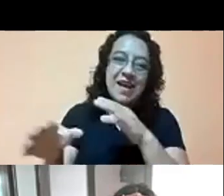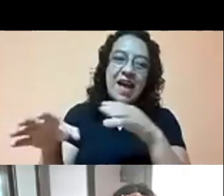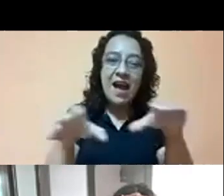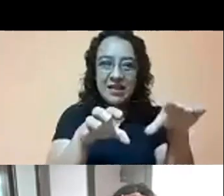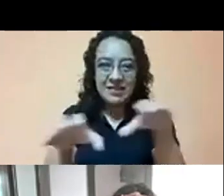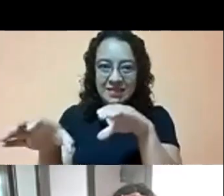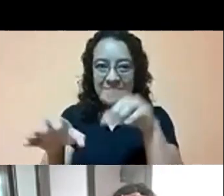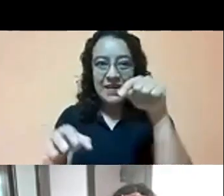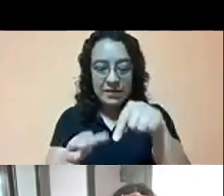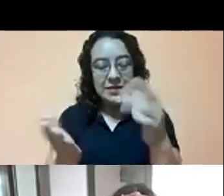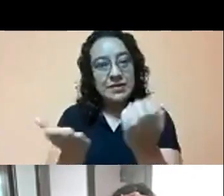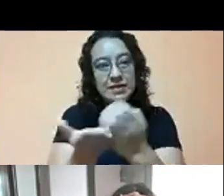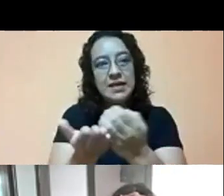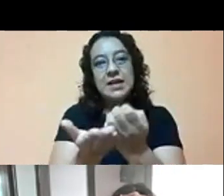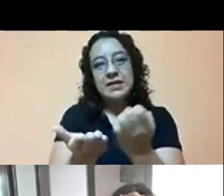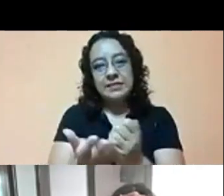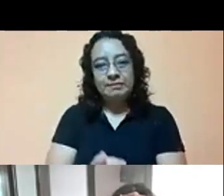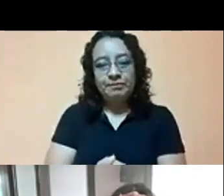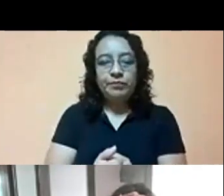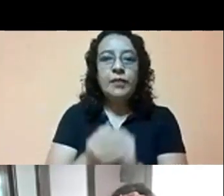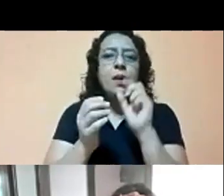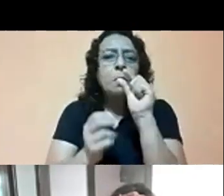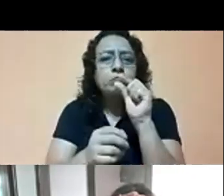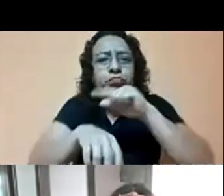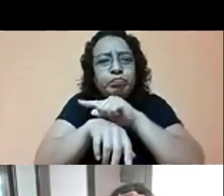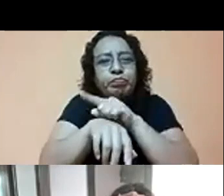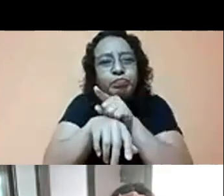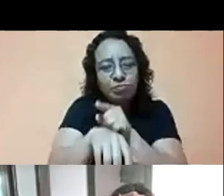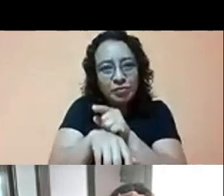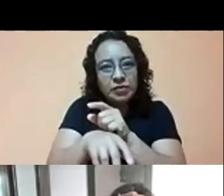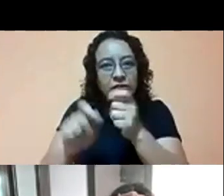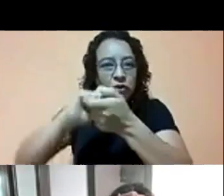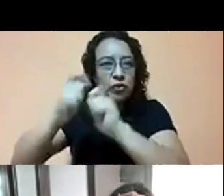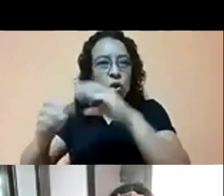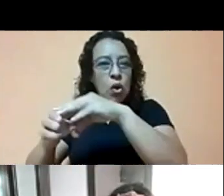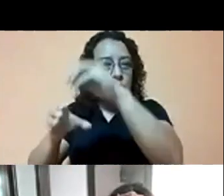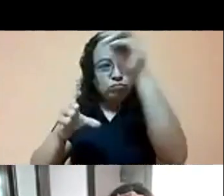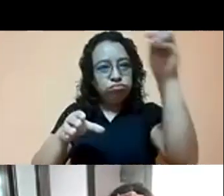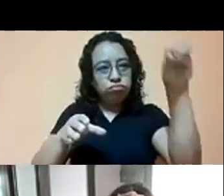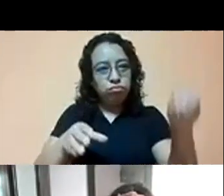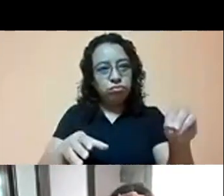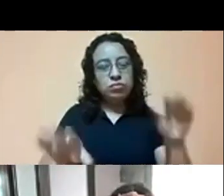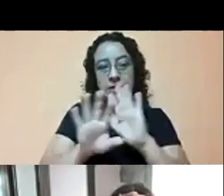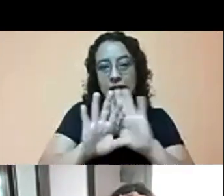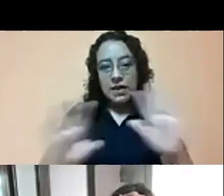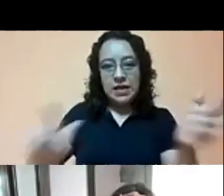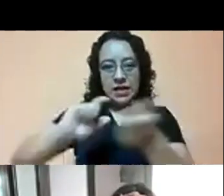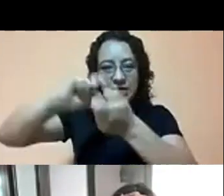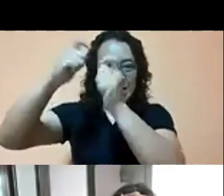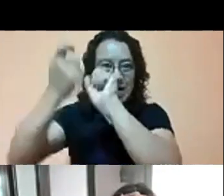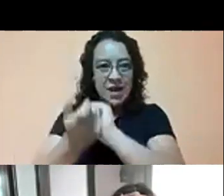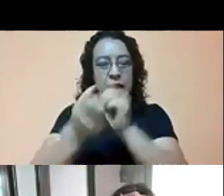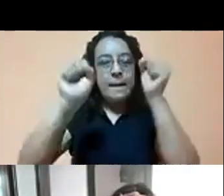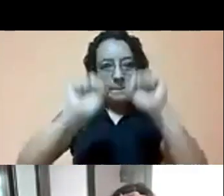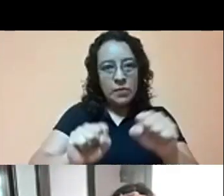centro educativo. Entonces, ya en breves minutos nos vamos a trasladar a la sala principal para poder continuar